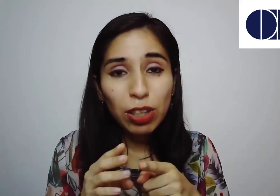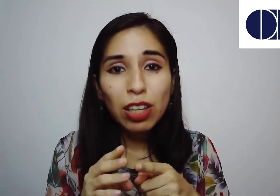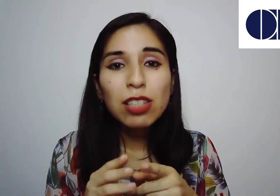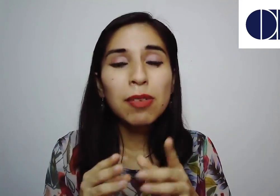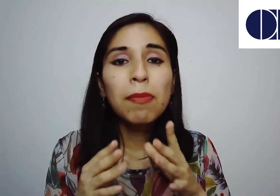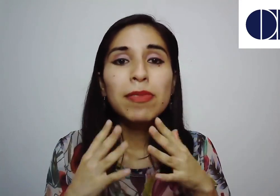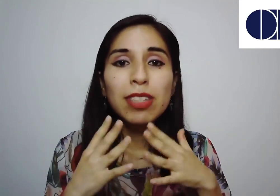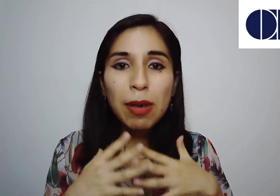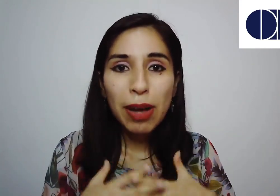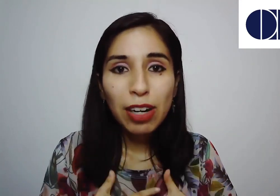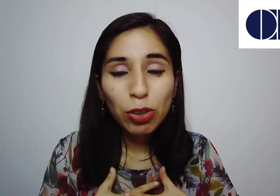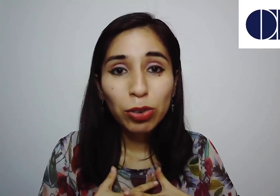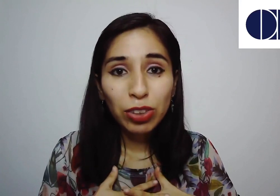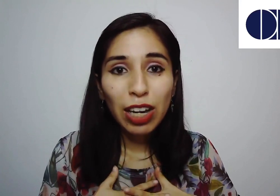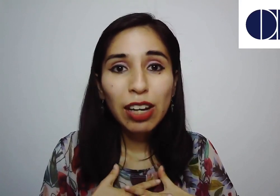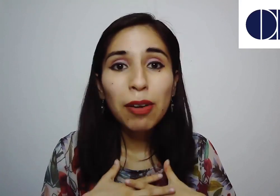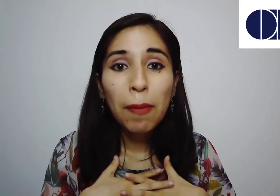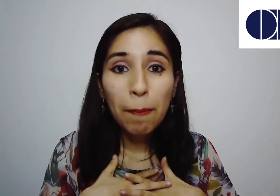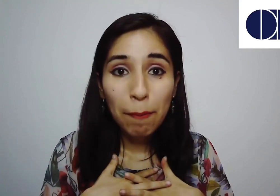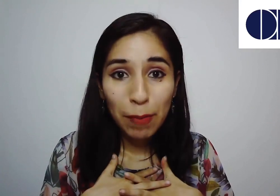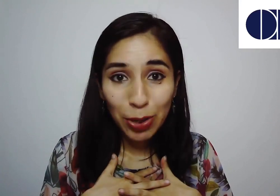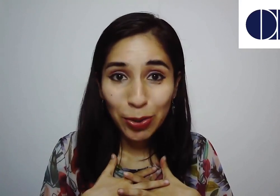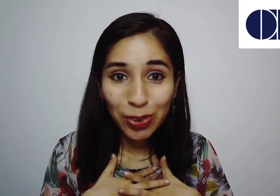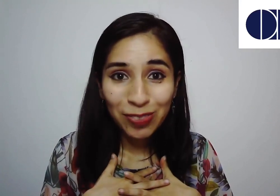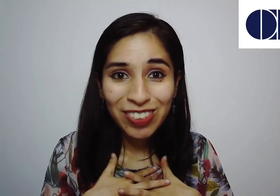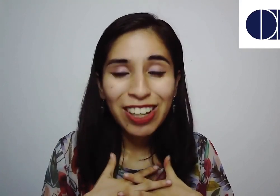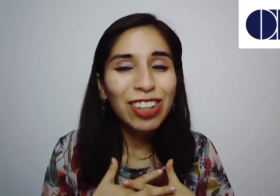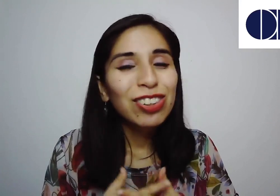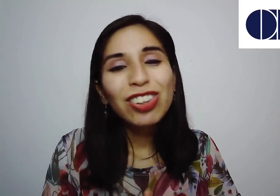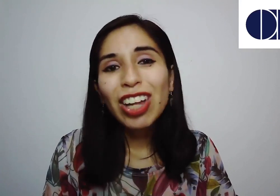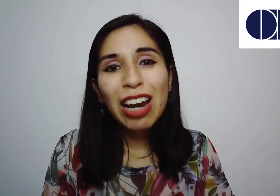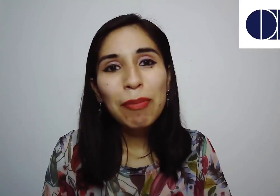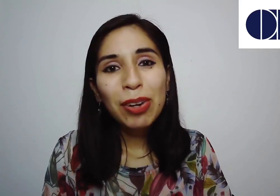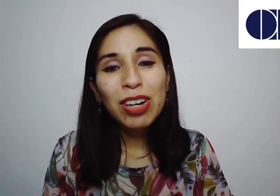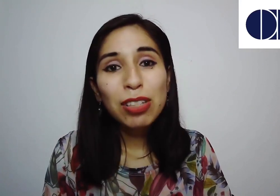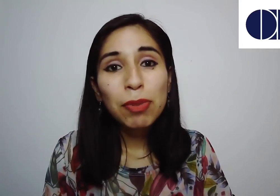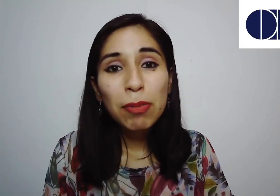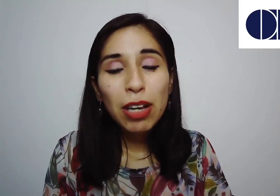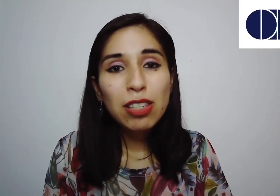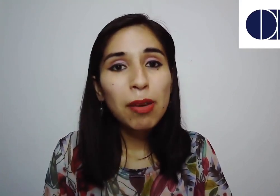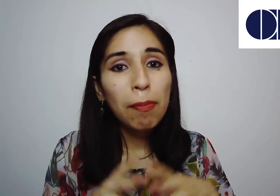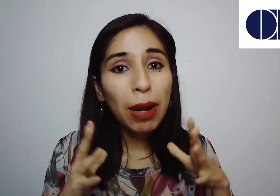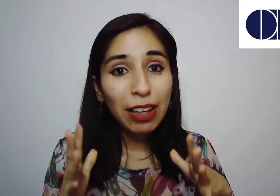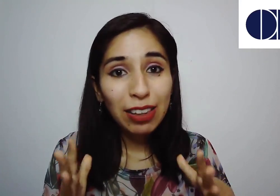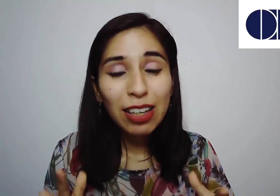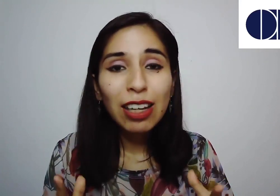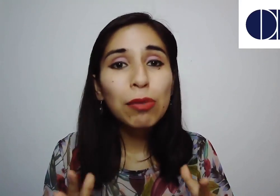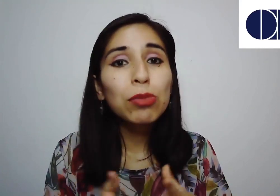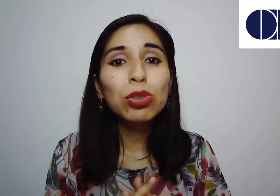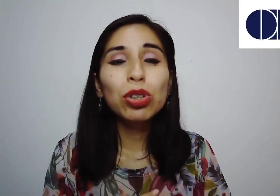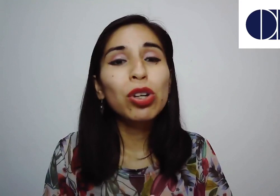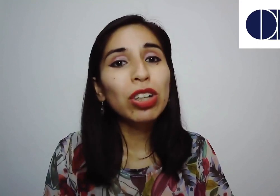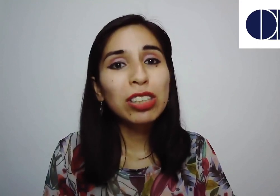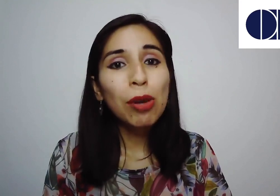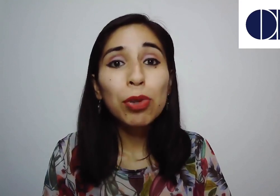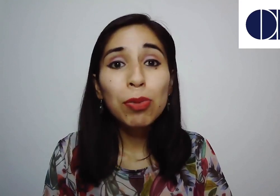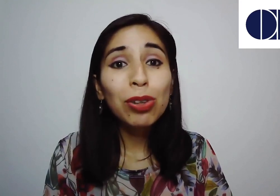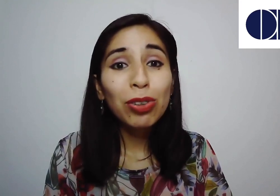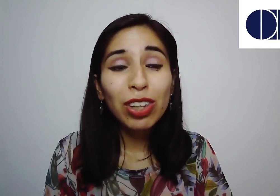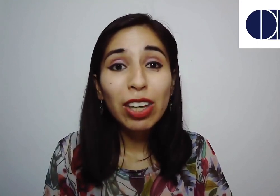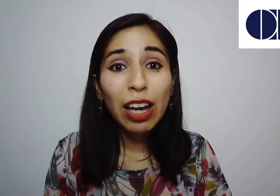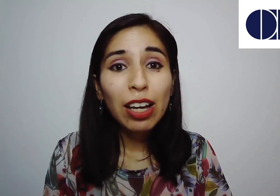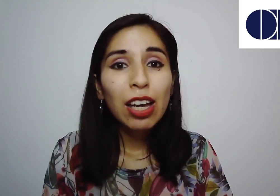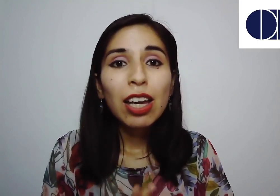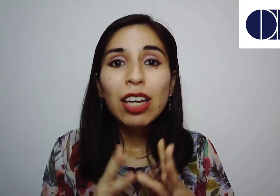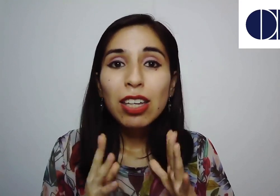bien a ustedes se van a encontrar mejor todas las mejores vibras practiquen mucho lo que estamos